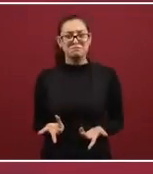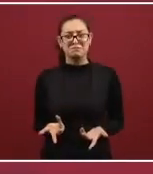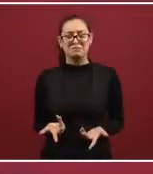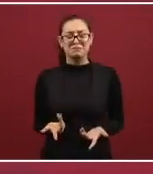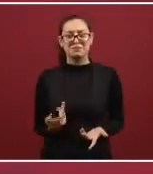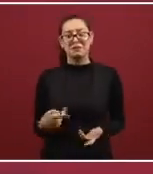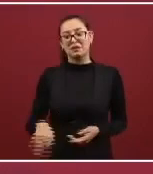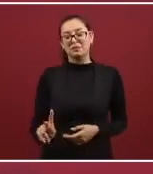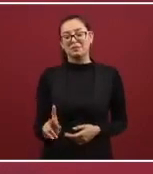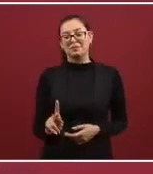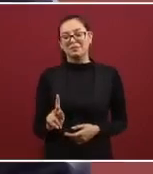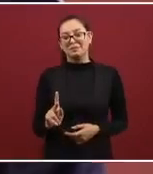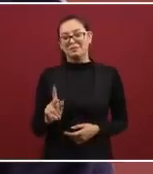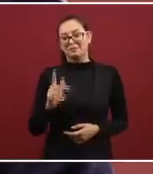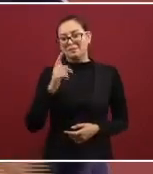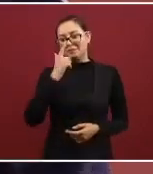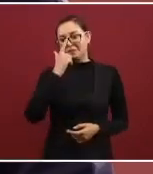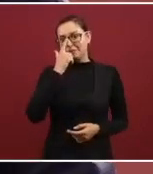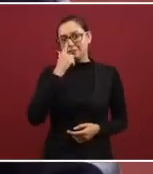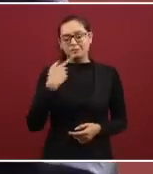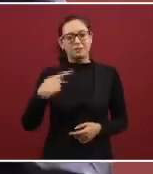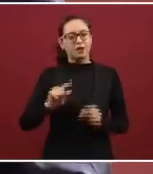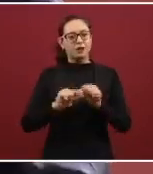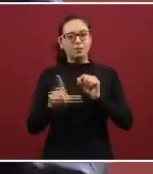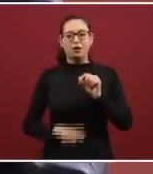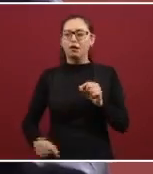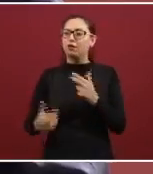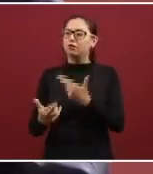Nomás que, decía yo, tenía tanto la nación